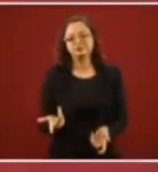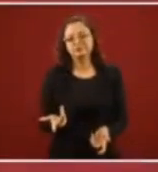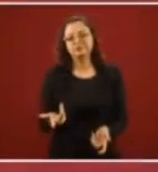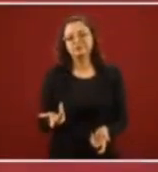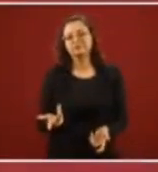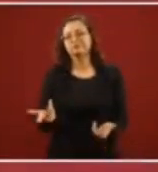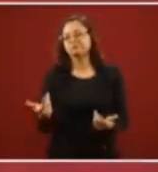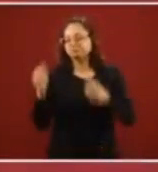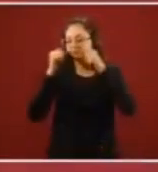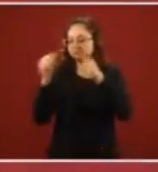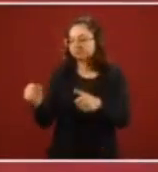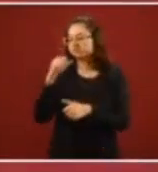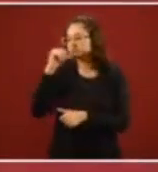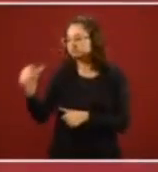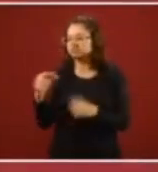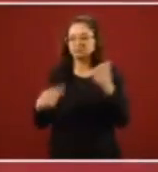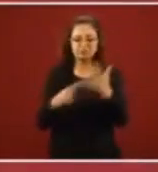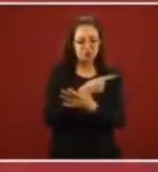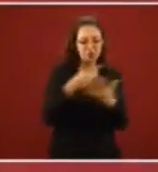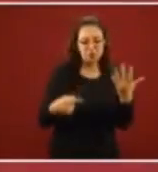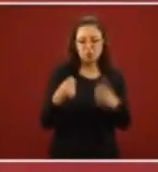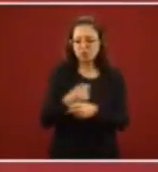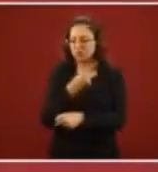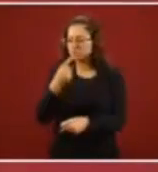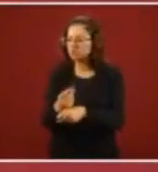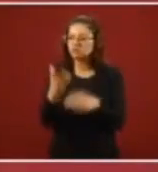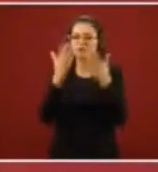opciones, de no dar alternativas,